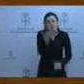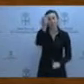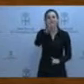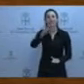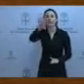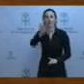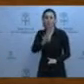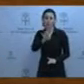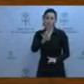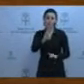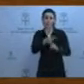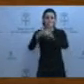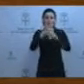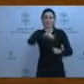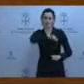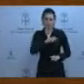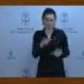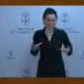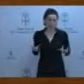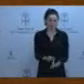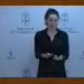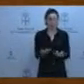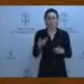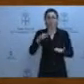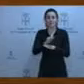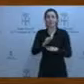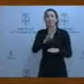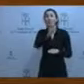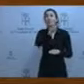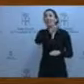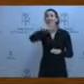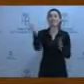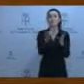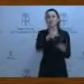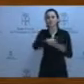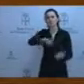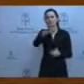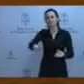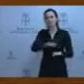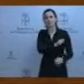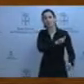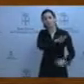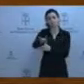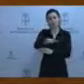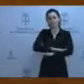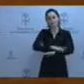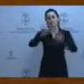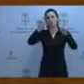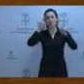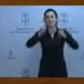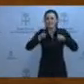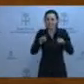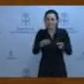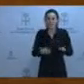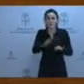media en el conjunto del Estado, recortando las becas en 20.000 millones de euros y llevando el presupuesto del Ministerio de Educación a las cuantías